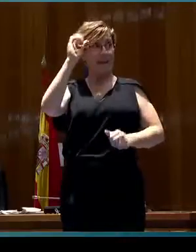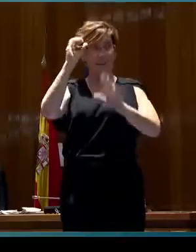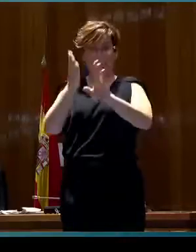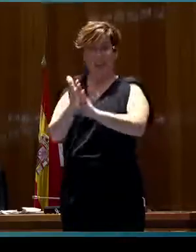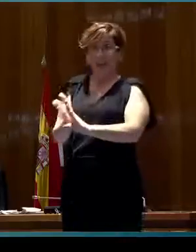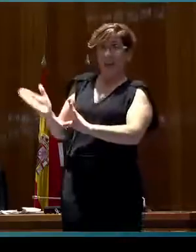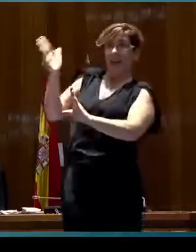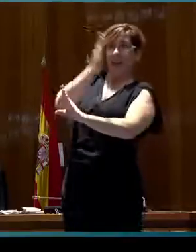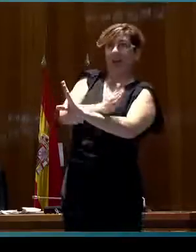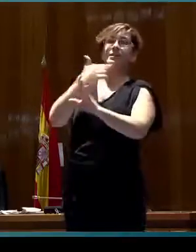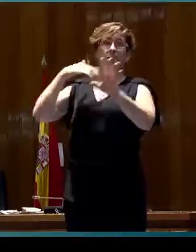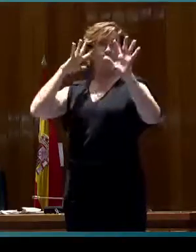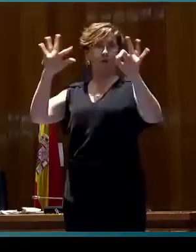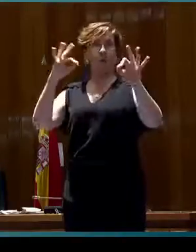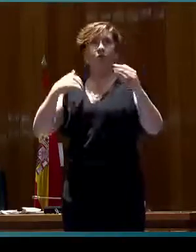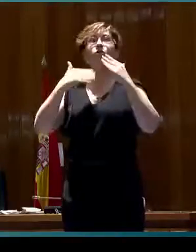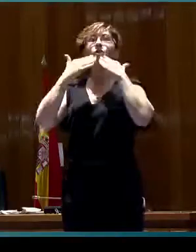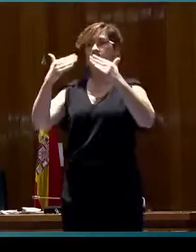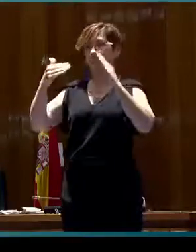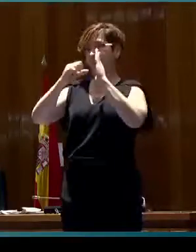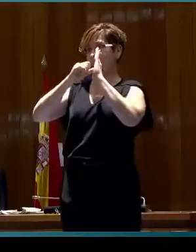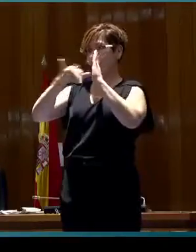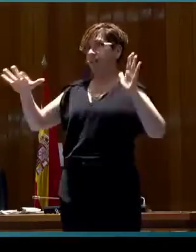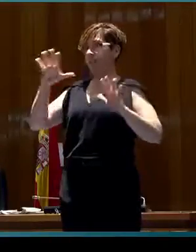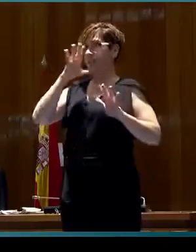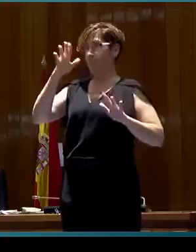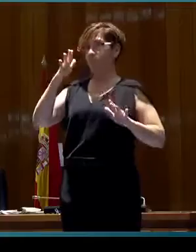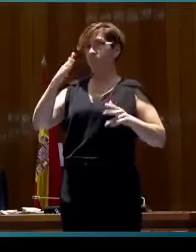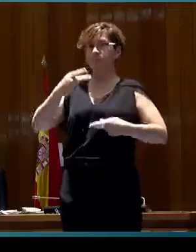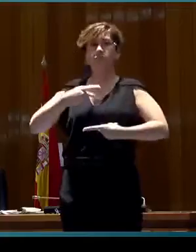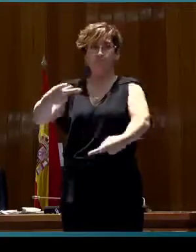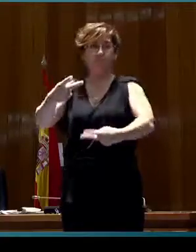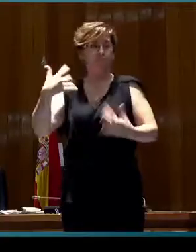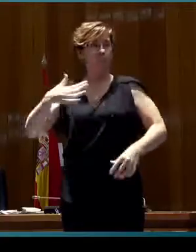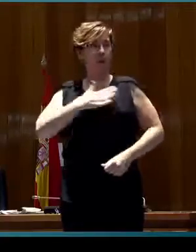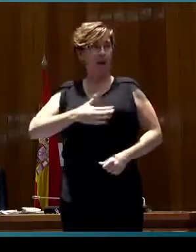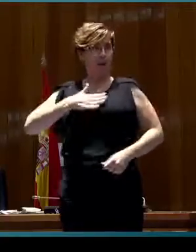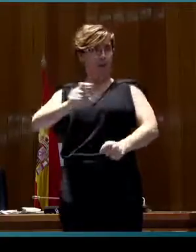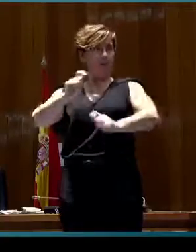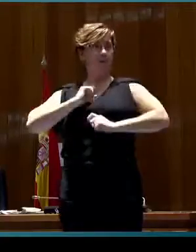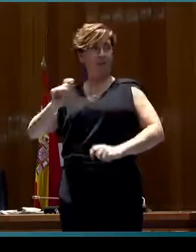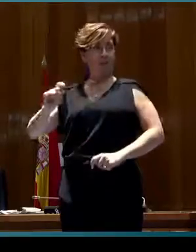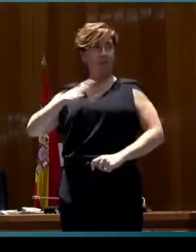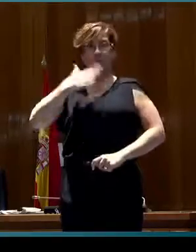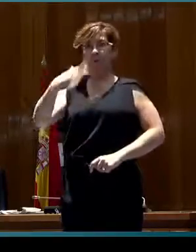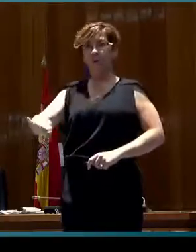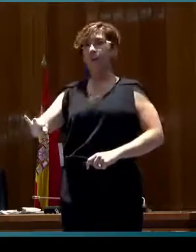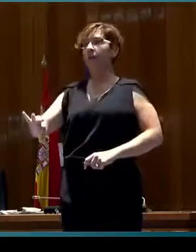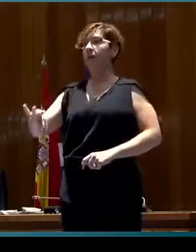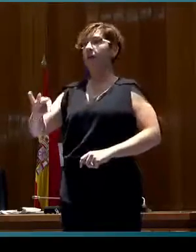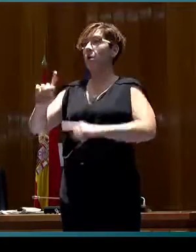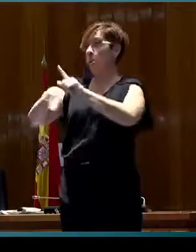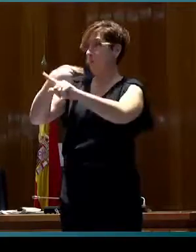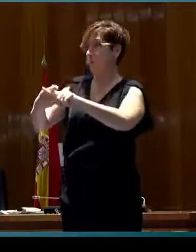sí me gustaría agradecer al CENELSE la amabilidad que ha tenido en invitarnos y, sobre todo, la forma como